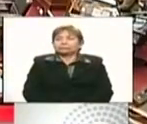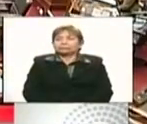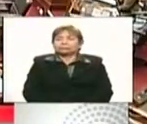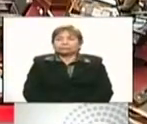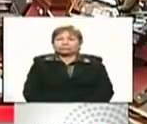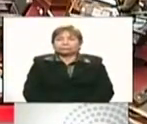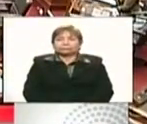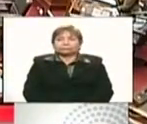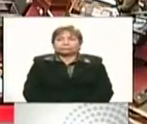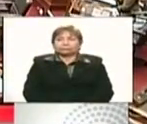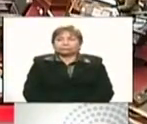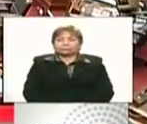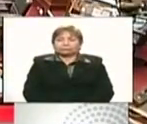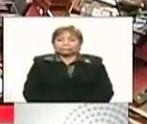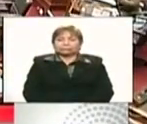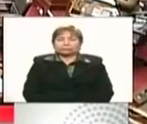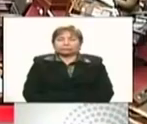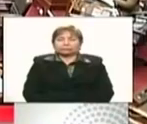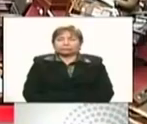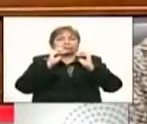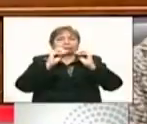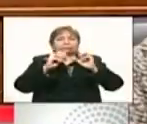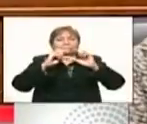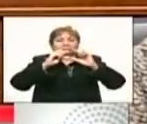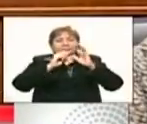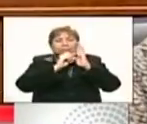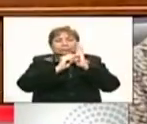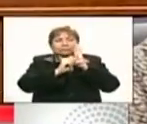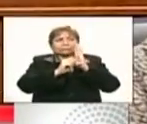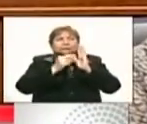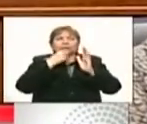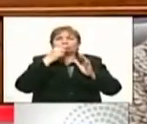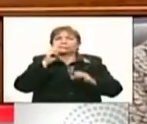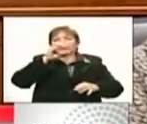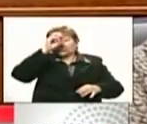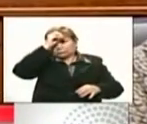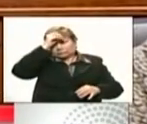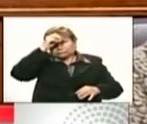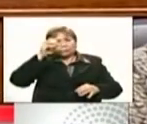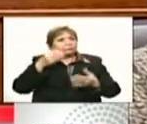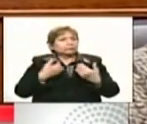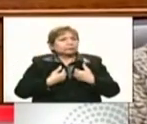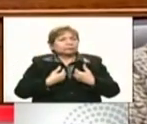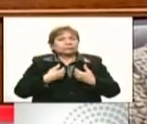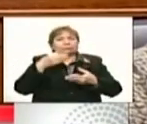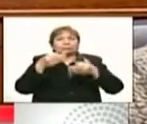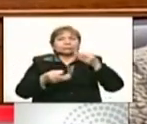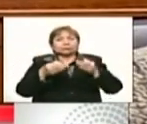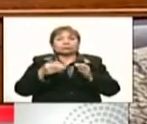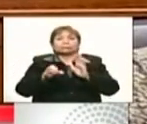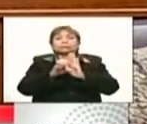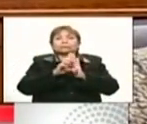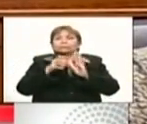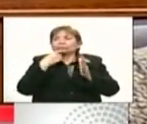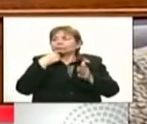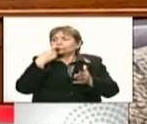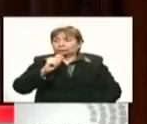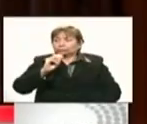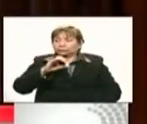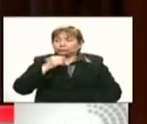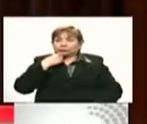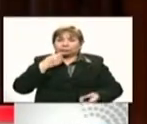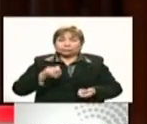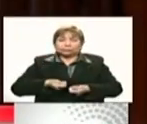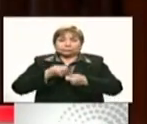cuando primero debería proceder a conseguir las firmas para ver si tienen el título para buscar la reforma constitucional, ¿no? Doctor